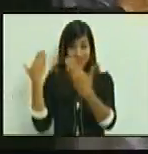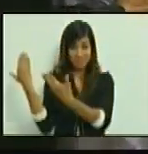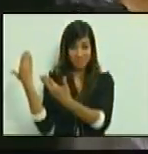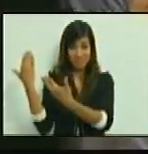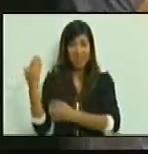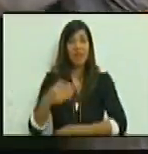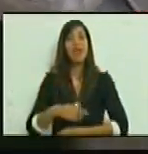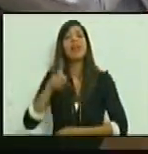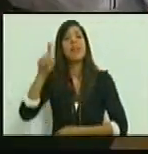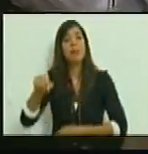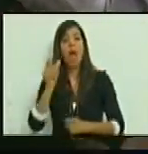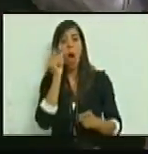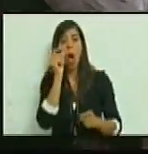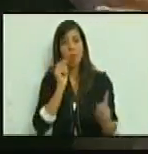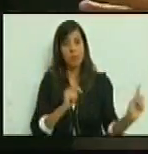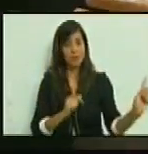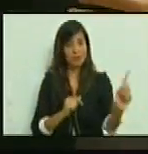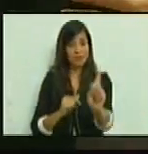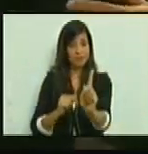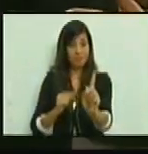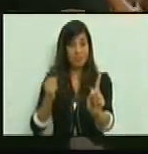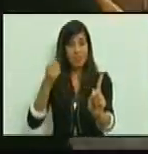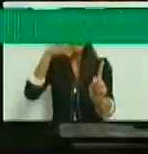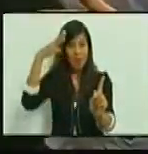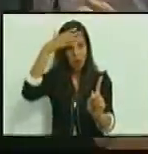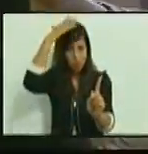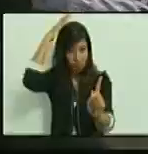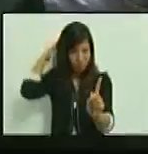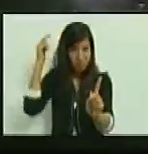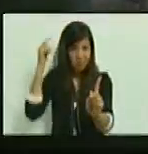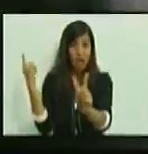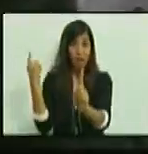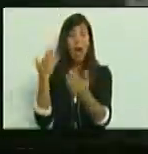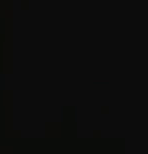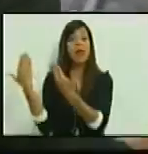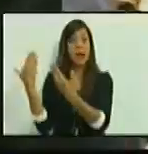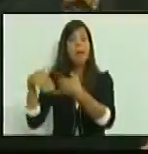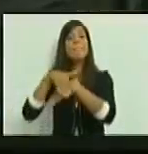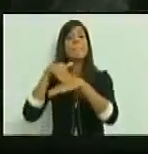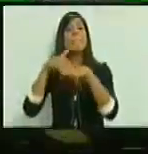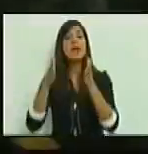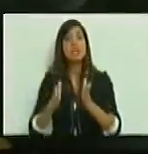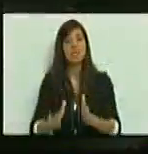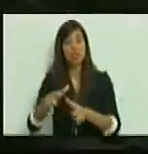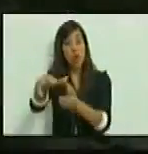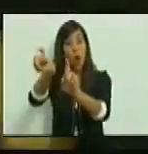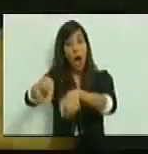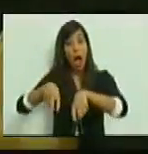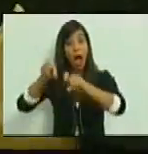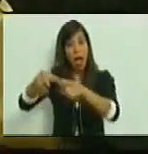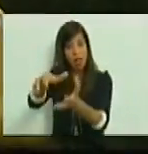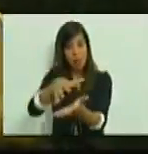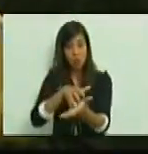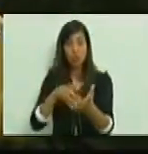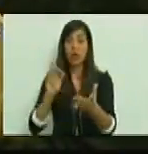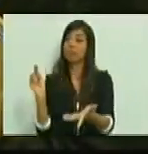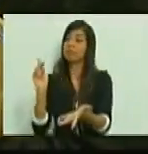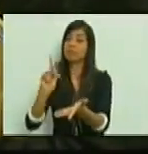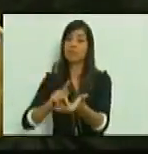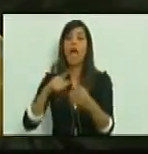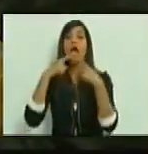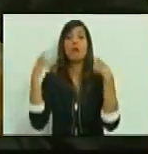así como el ministro Wilmar Castro Soteldo, para dar importante anuncio la tarde de hoy.